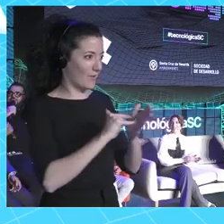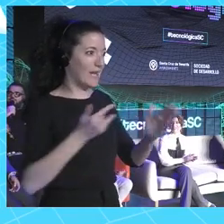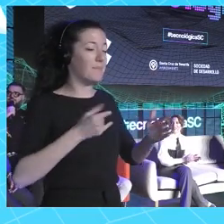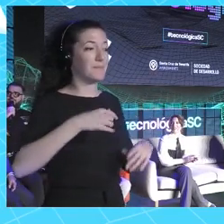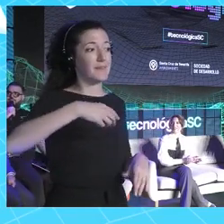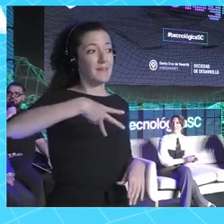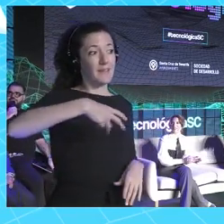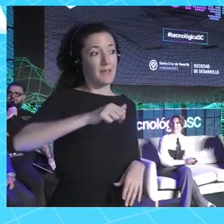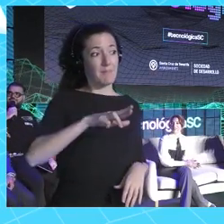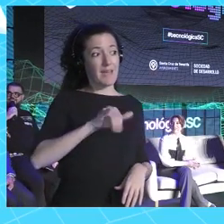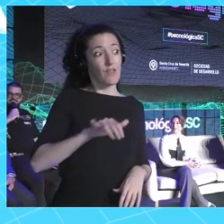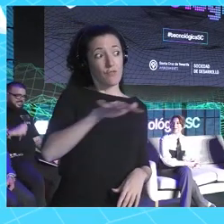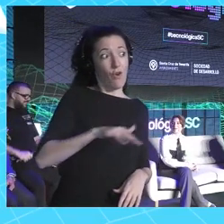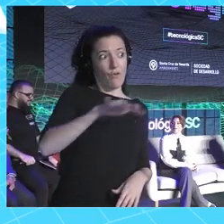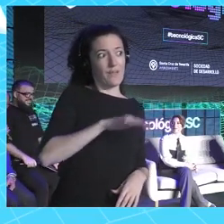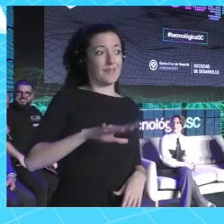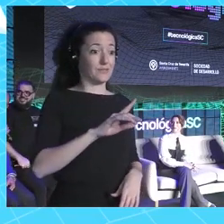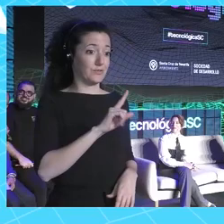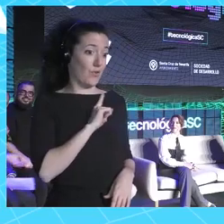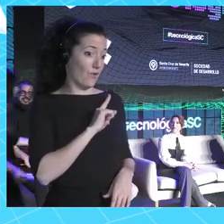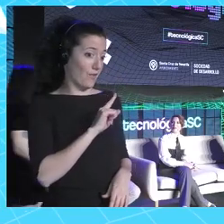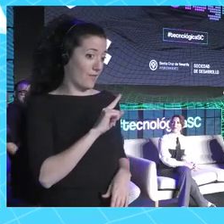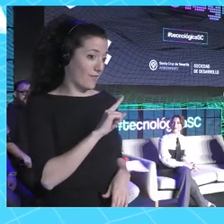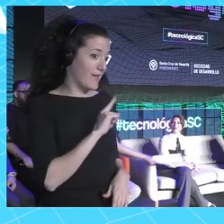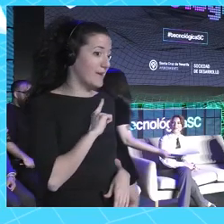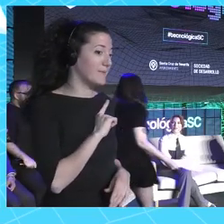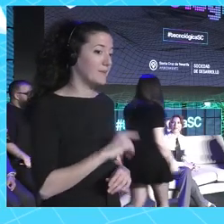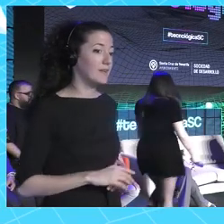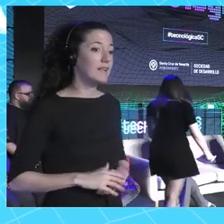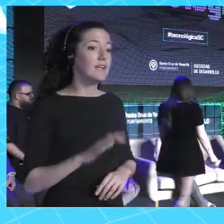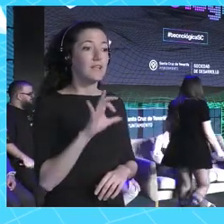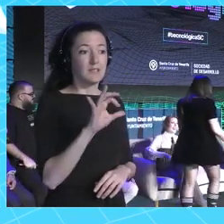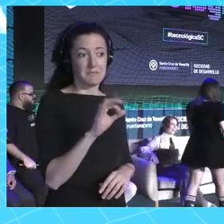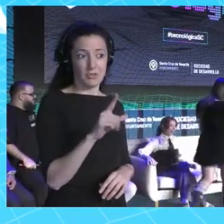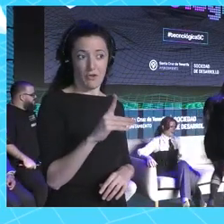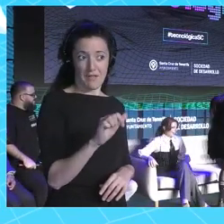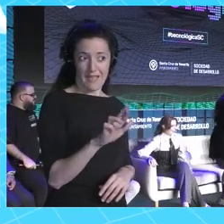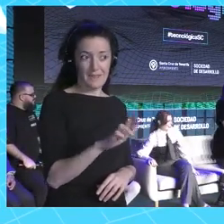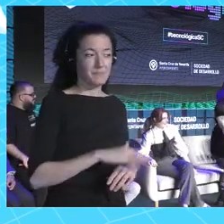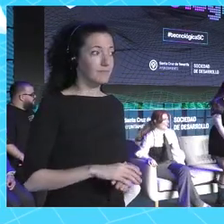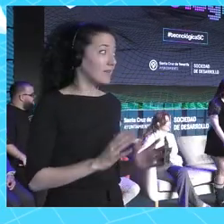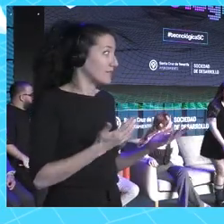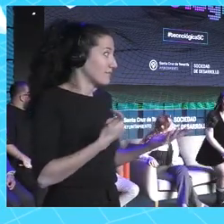por favor sácanos de aquí Soldier Yo es que os invitaría que hagáis